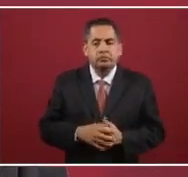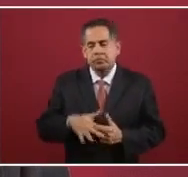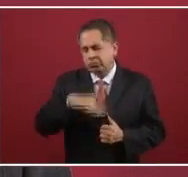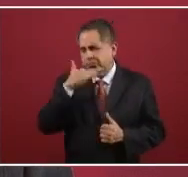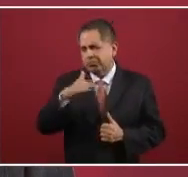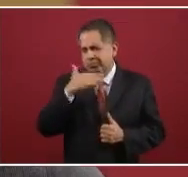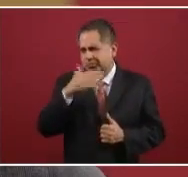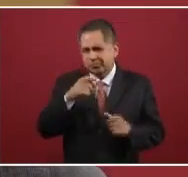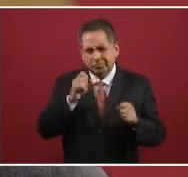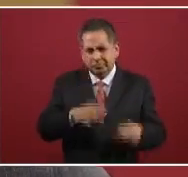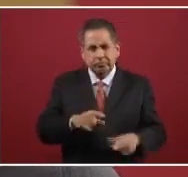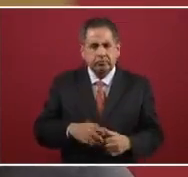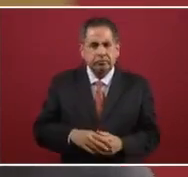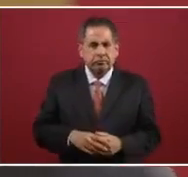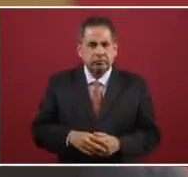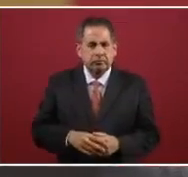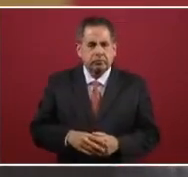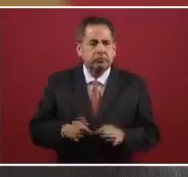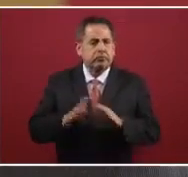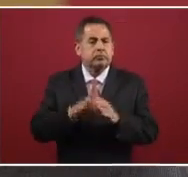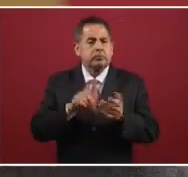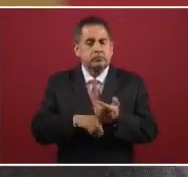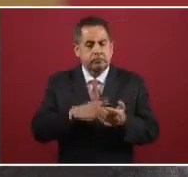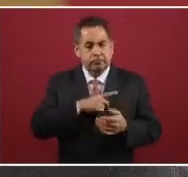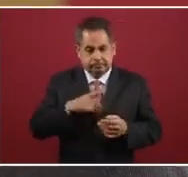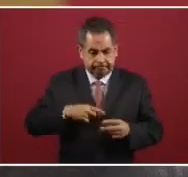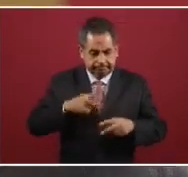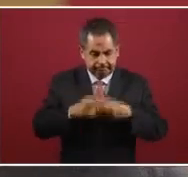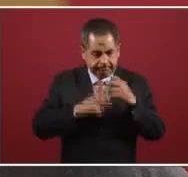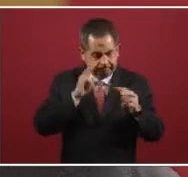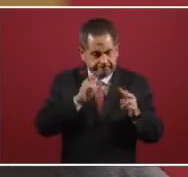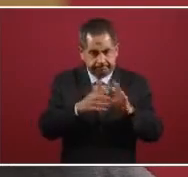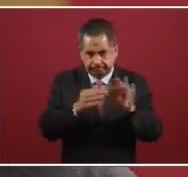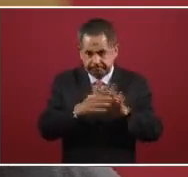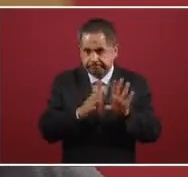corrupción. Y es lo que tenemos que ir también